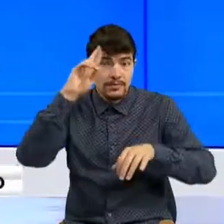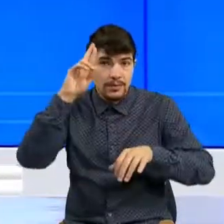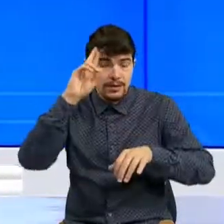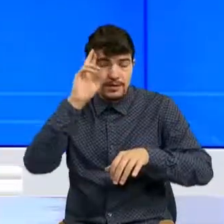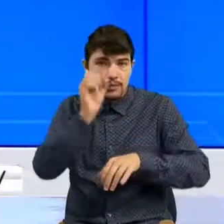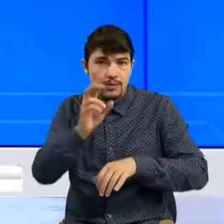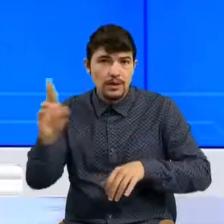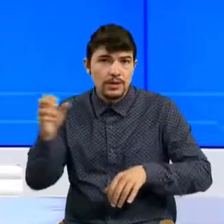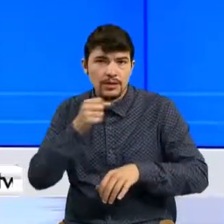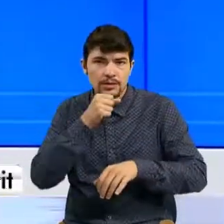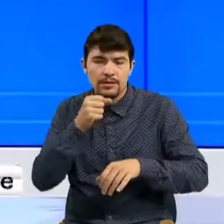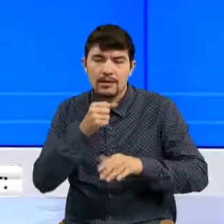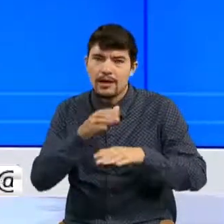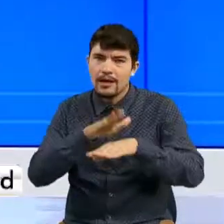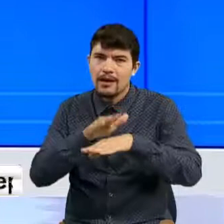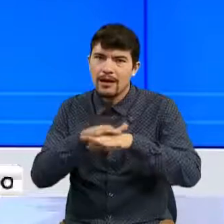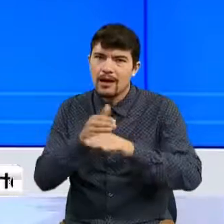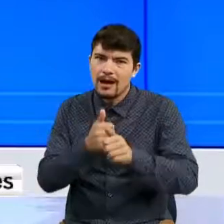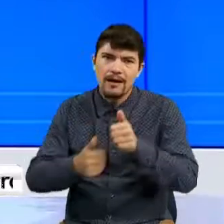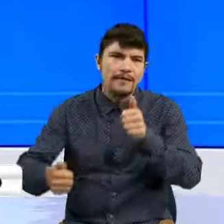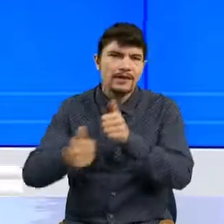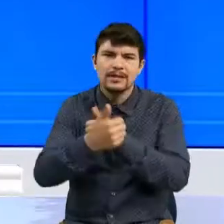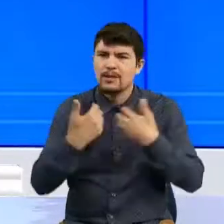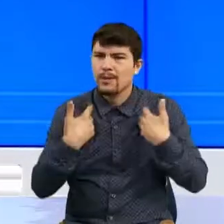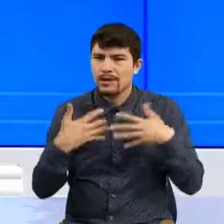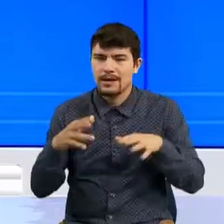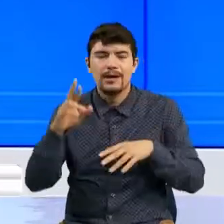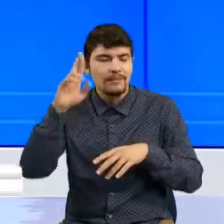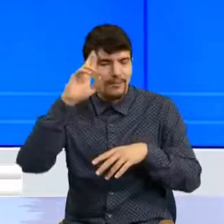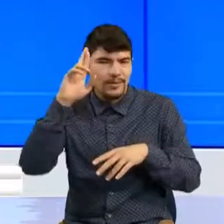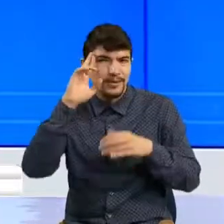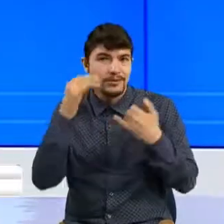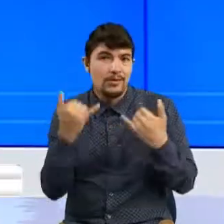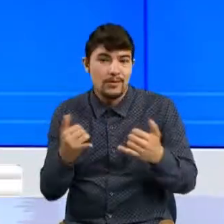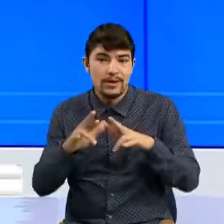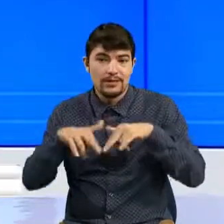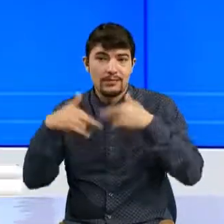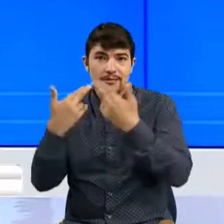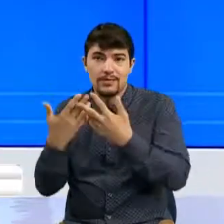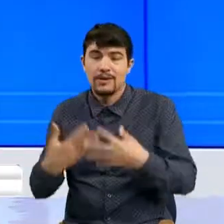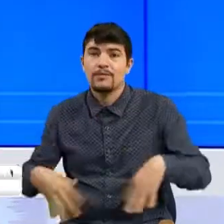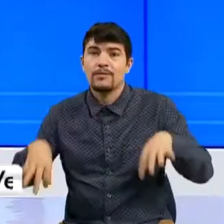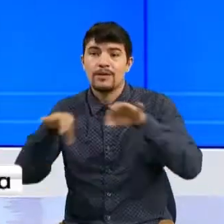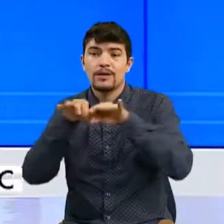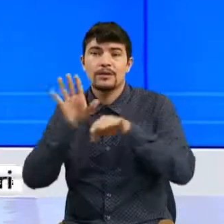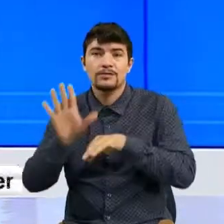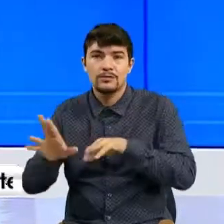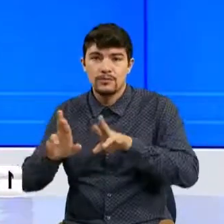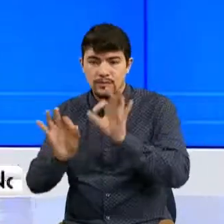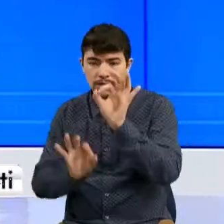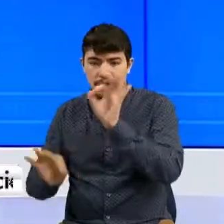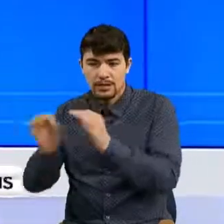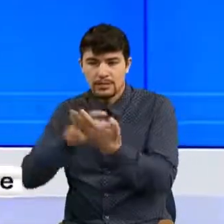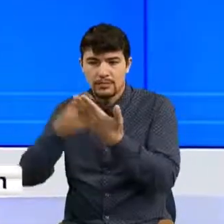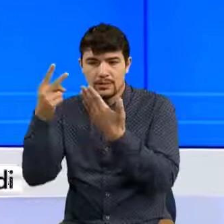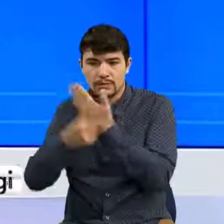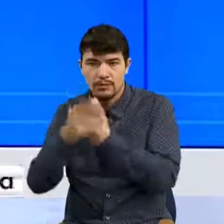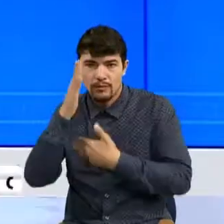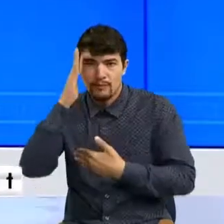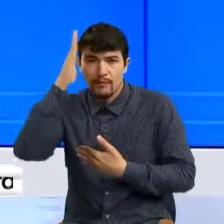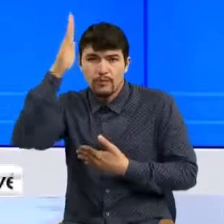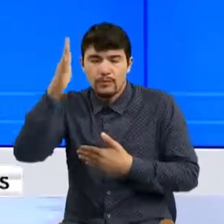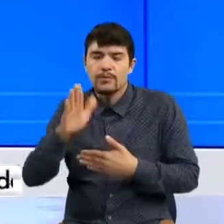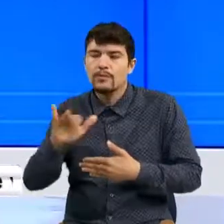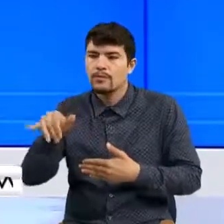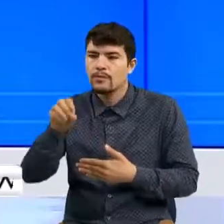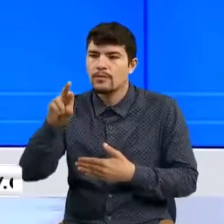cualquier avance que tenga el desarrollo del mismo. Precisamente hoy se desarrolla una reunión fundamental para su futuro. Los detalles con nuestro compañero Jorge Colmenares.